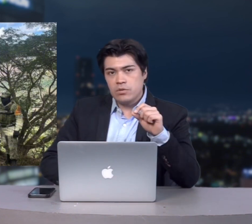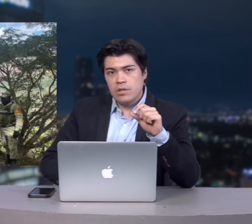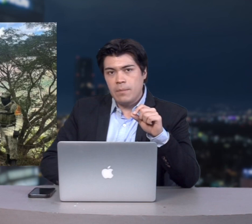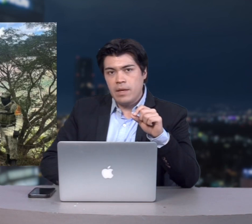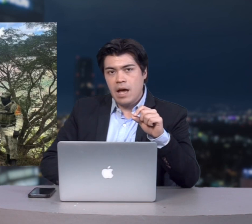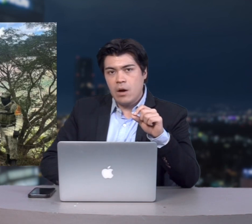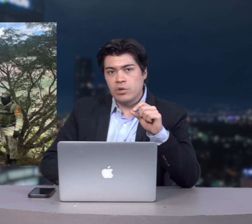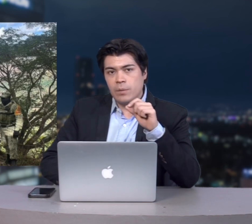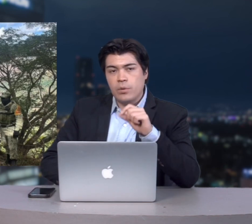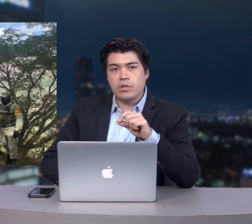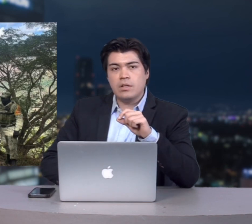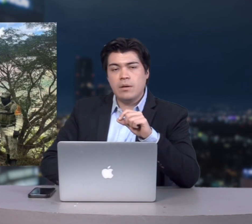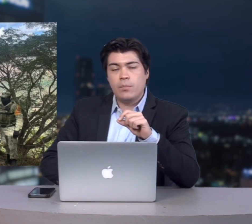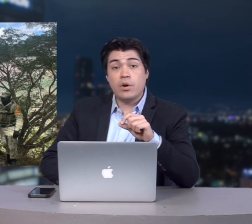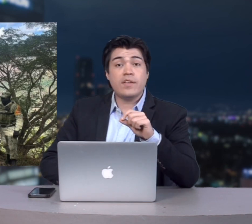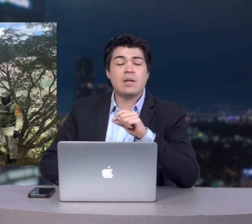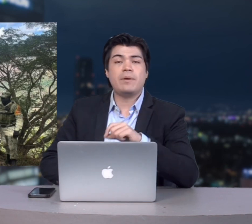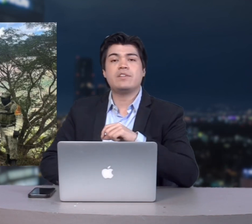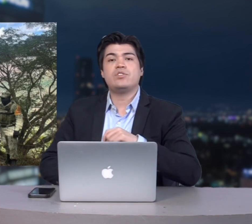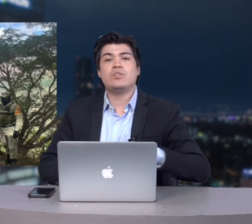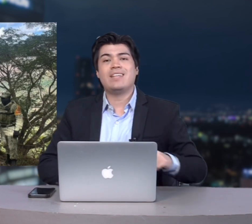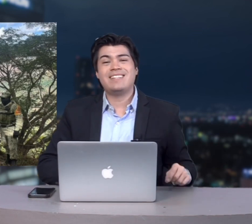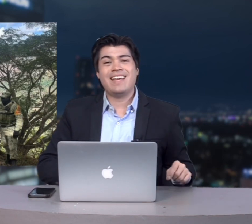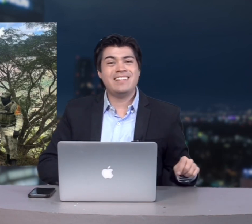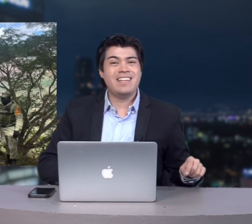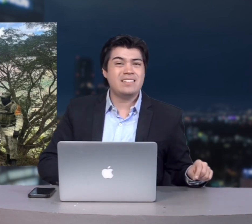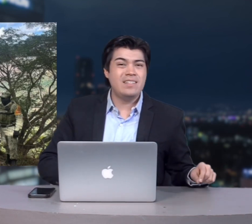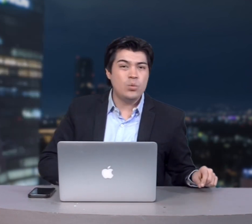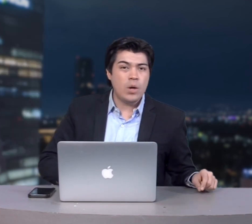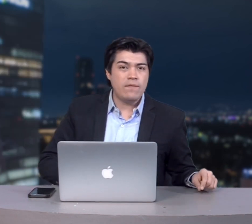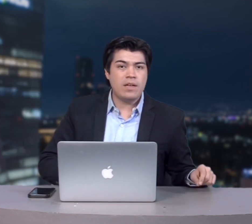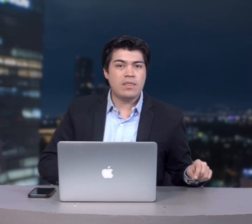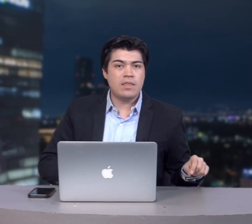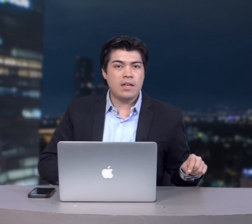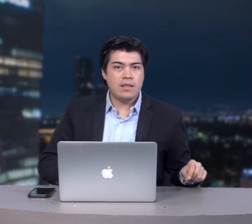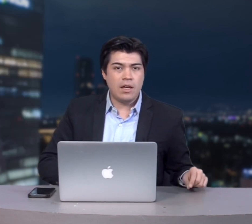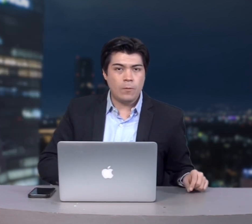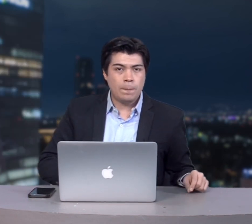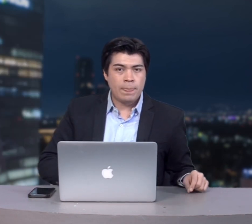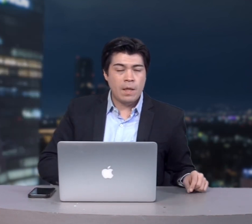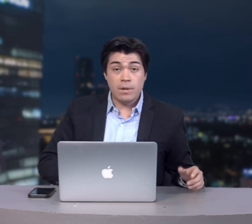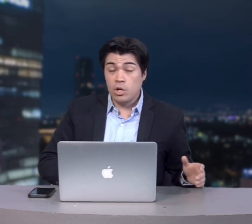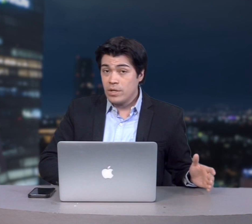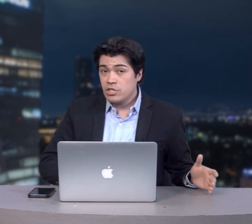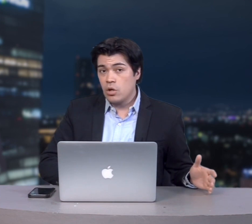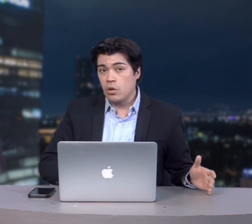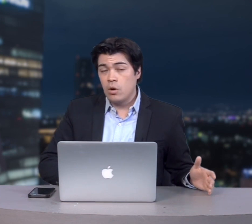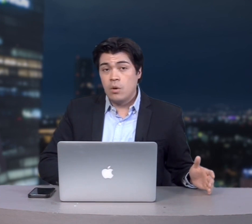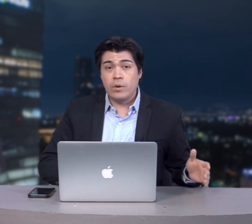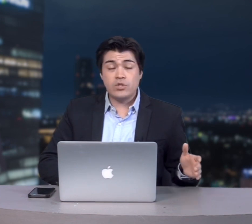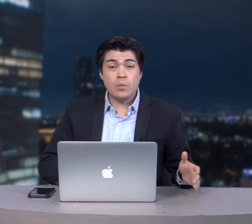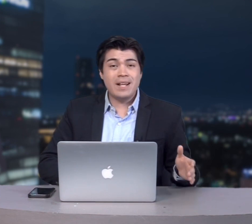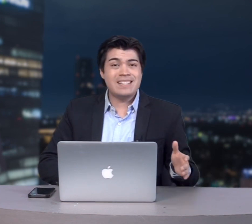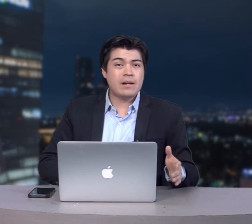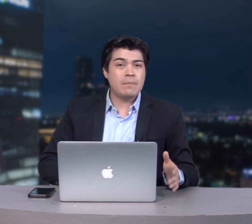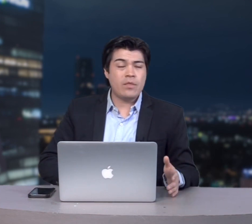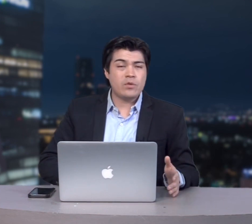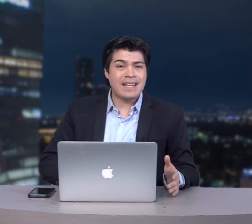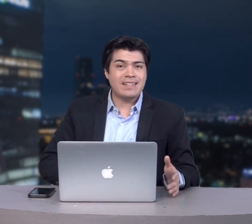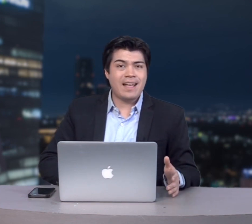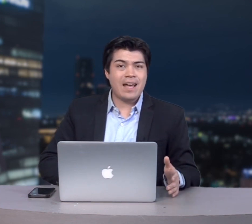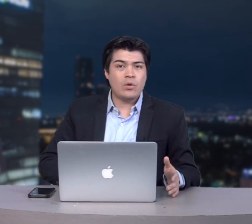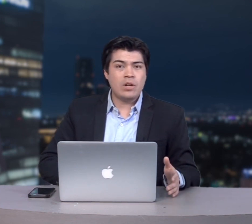de ellos había un reporte por desaparición de desde el 19 de enero pero no es todo pues hombres